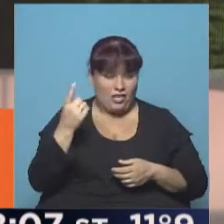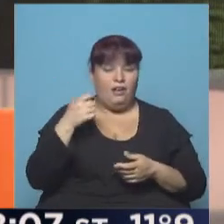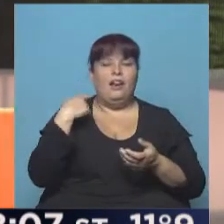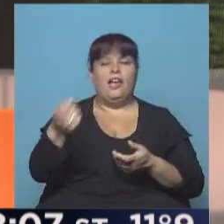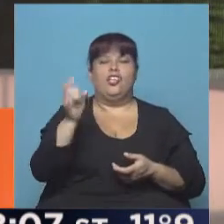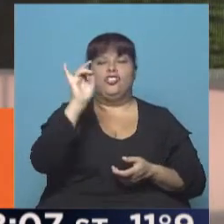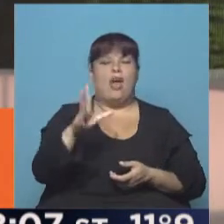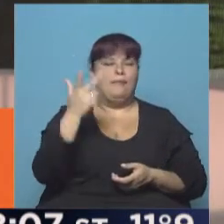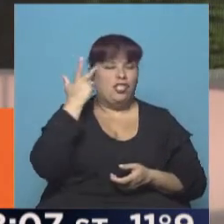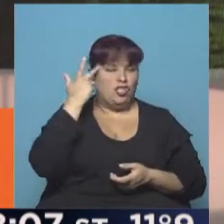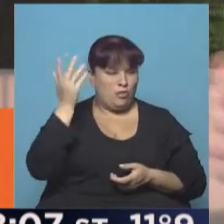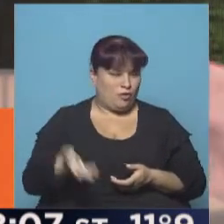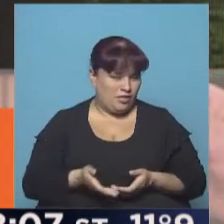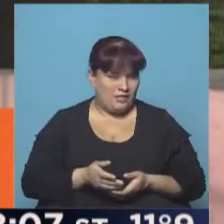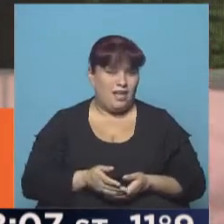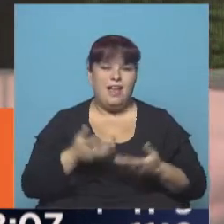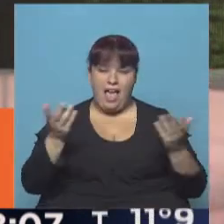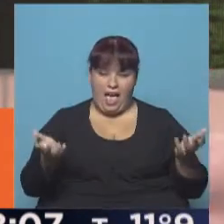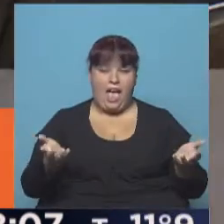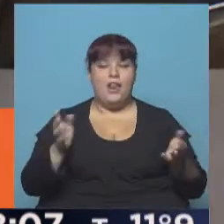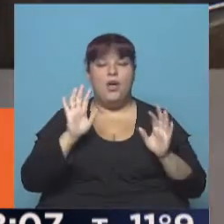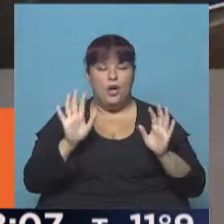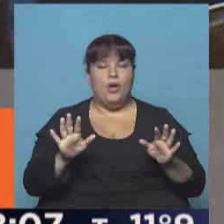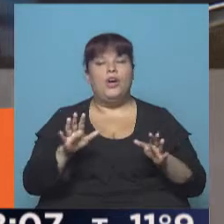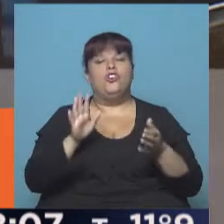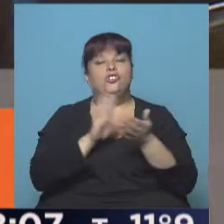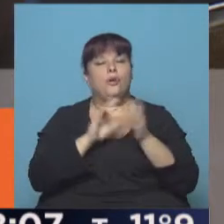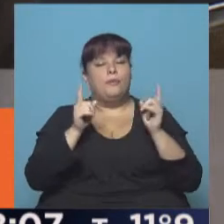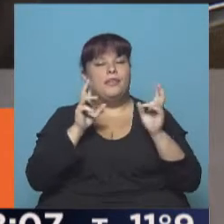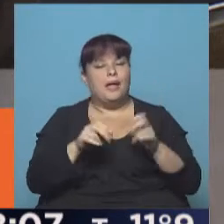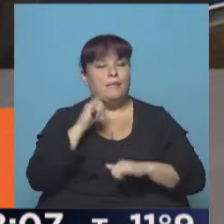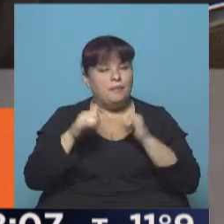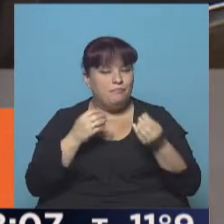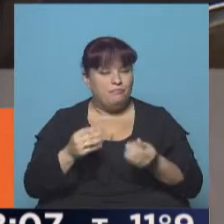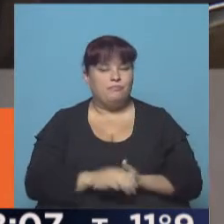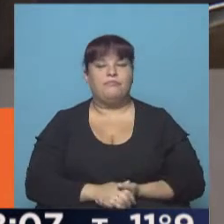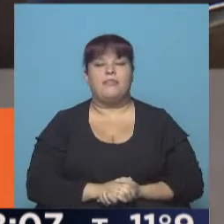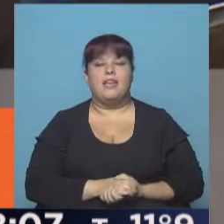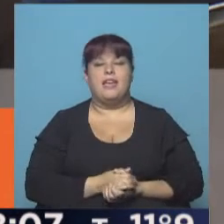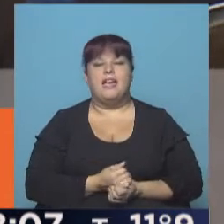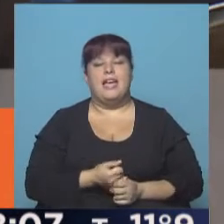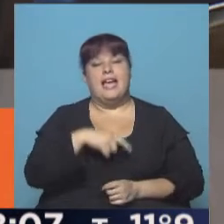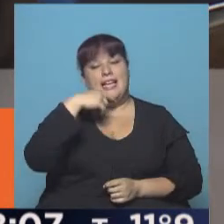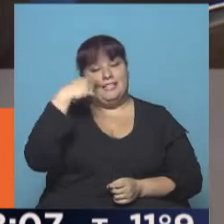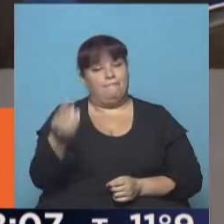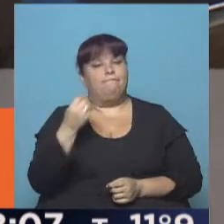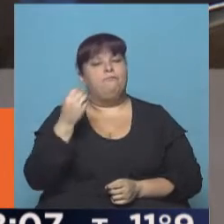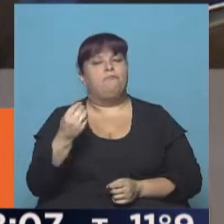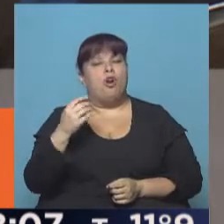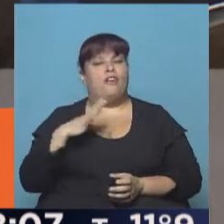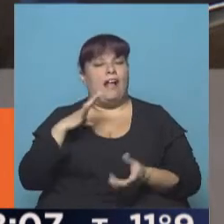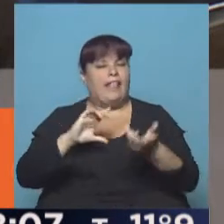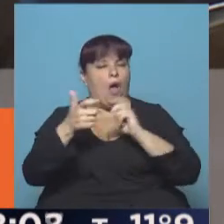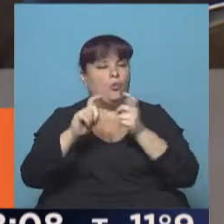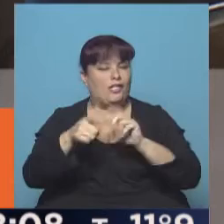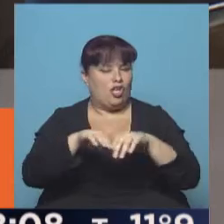recibiendo solo el 18%. Claro. Un poco el tema también está planteado y la respuesta de por qué no se actualizan